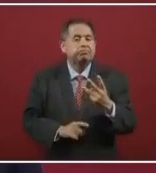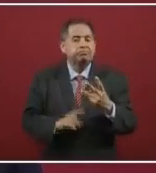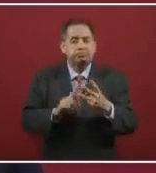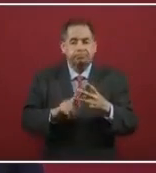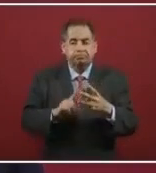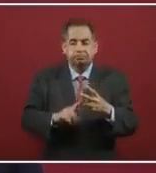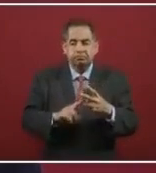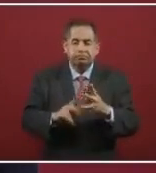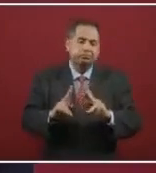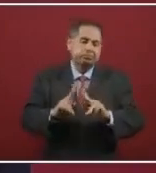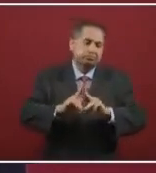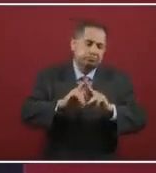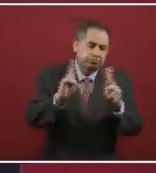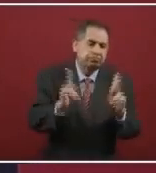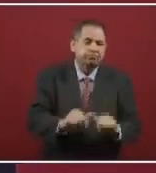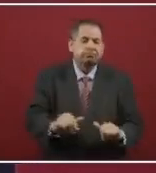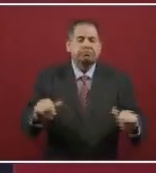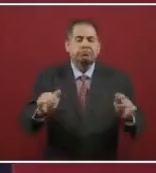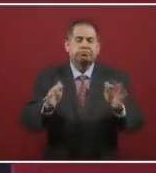la paz y la tranquilidad.